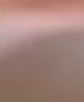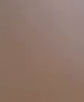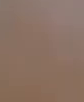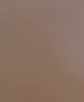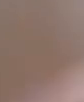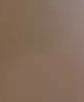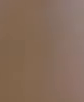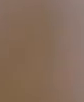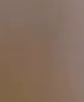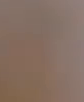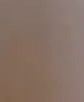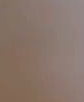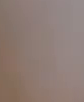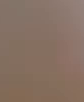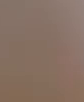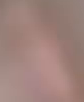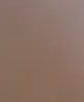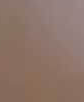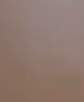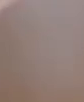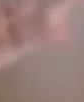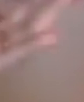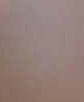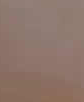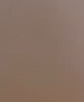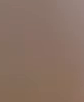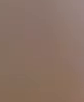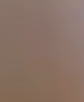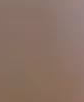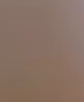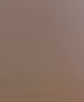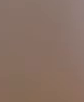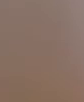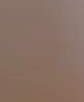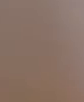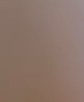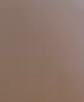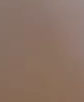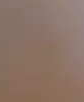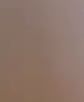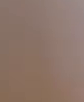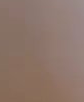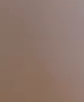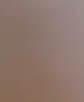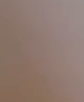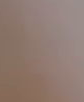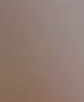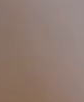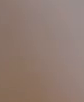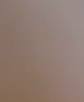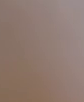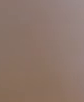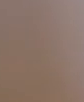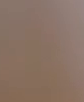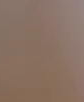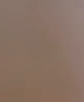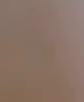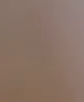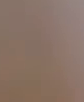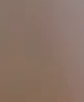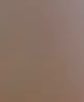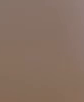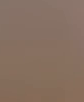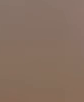Randy no puede vivir sin nosotros, mi vida. Por fin se han dado cuenta que los estamos acribillando en las redes sociales, mi amor, tenemos